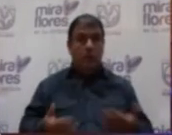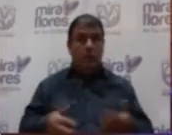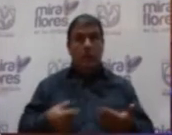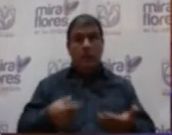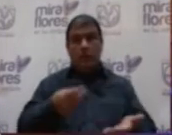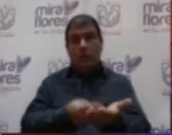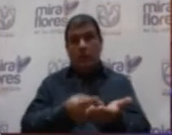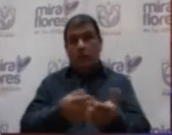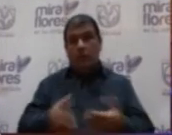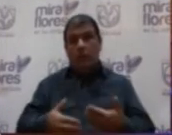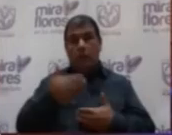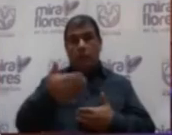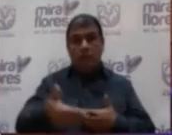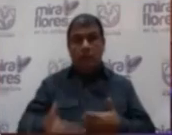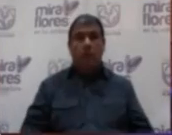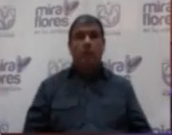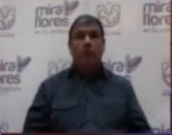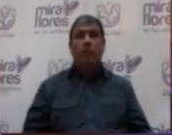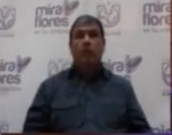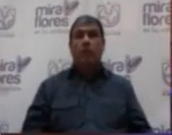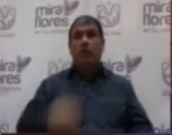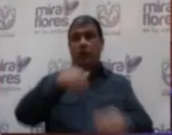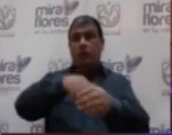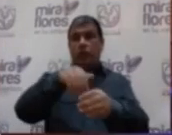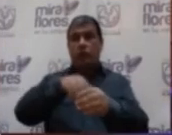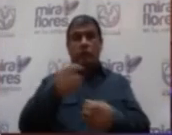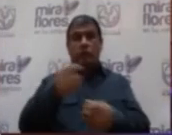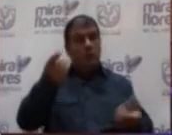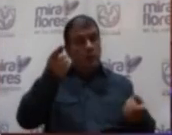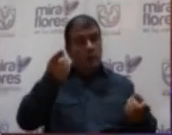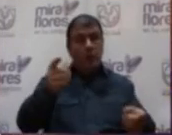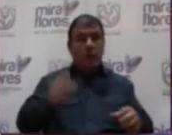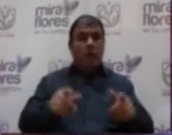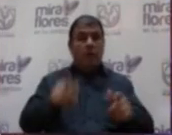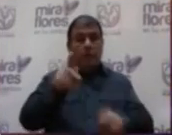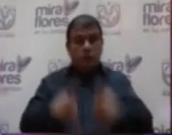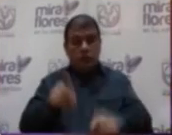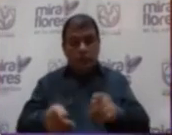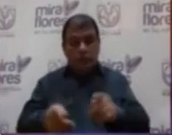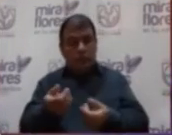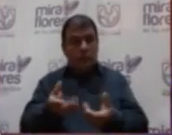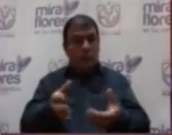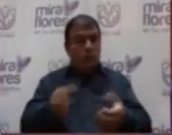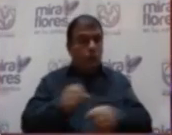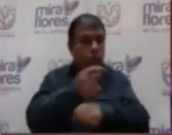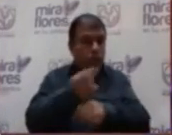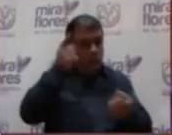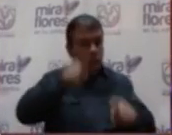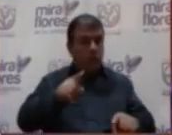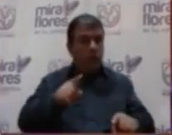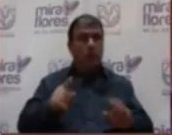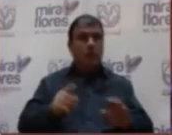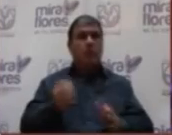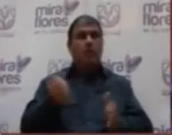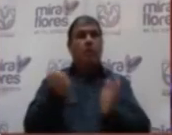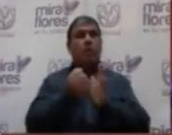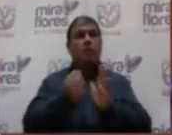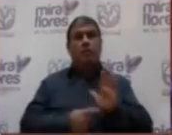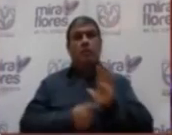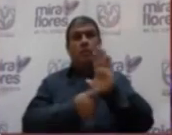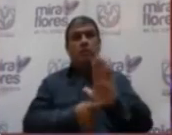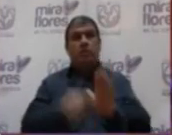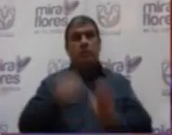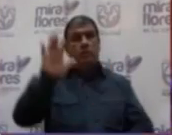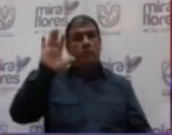entonces a la votación. Aquellos miembros del Consejo que estén a favor de aprobar este proyecto, si no se expresaron en señal